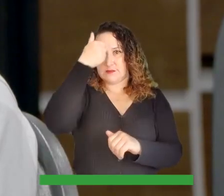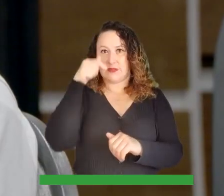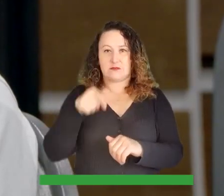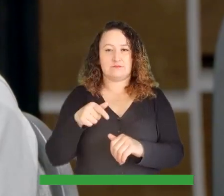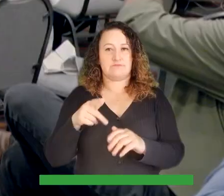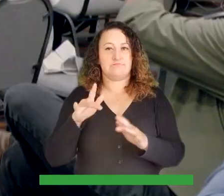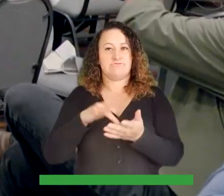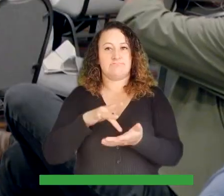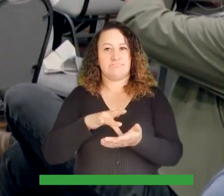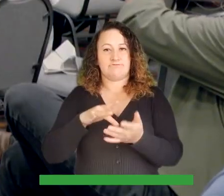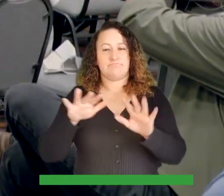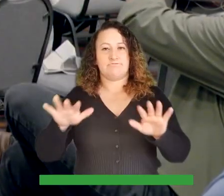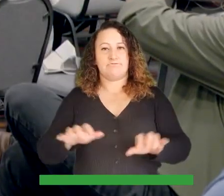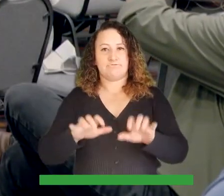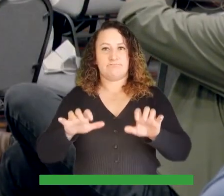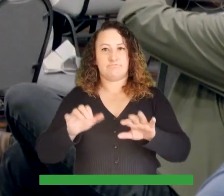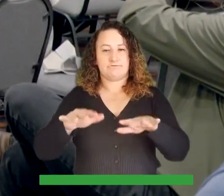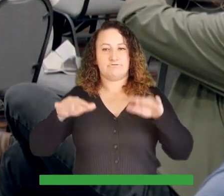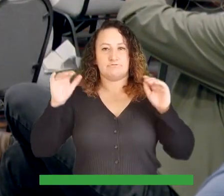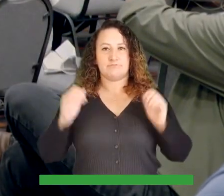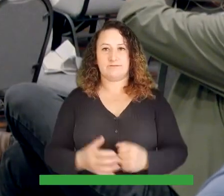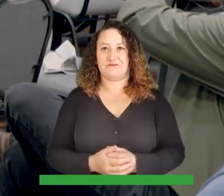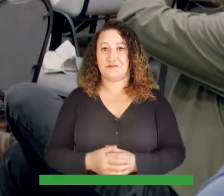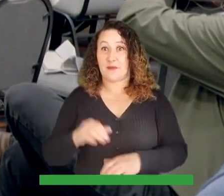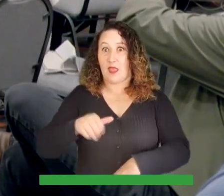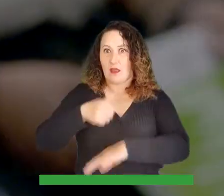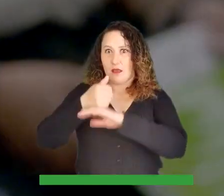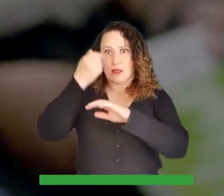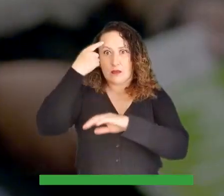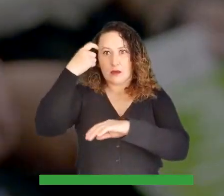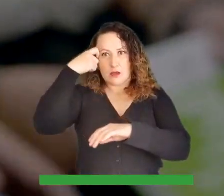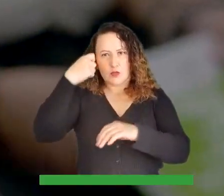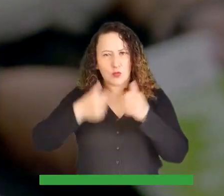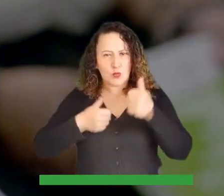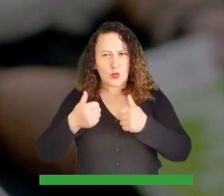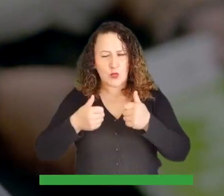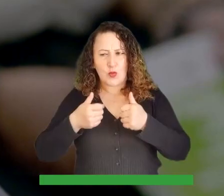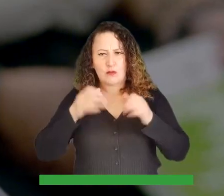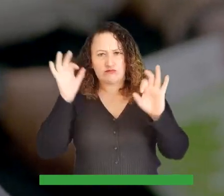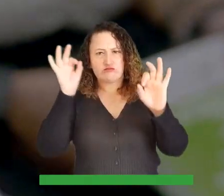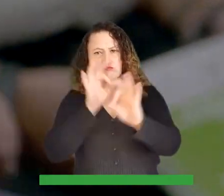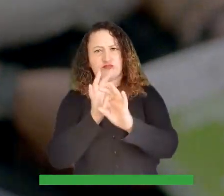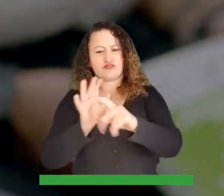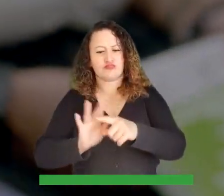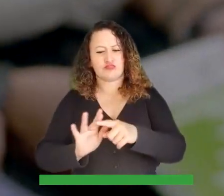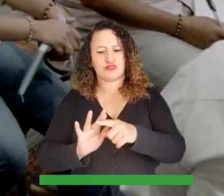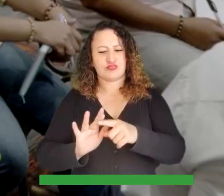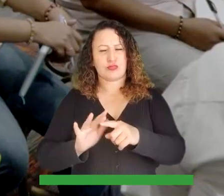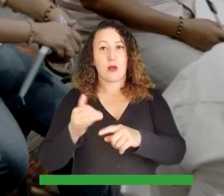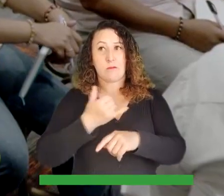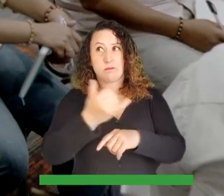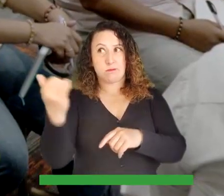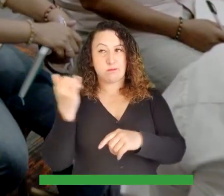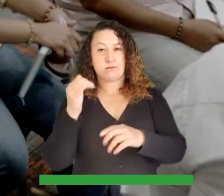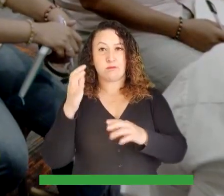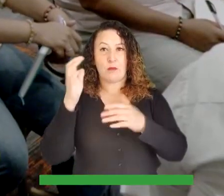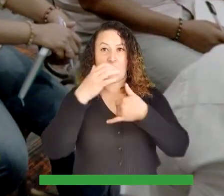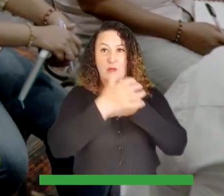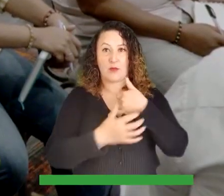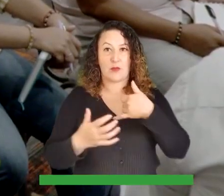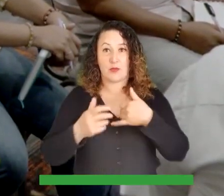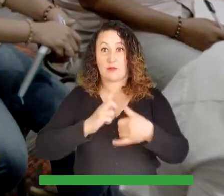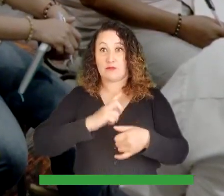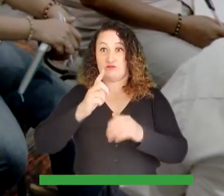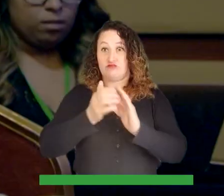la participación en estos eventos. El reto para los gerentes seccionales del ICA se enfoca ahora en aplicar en las regiones esas habilidades